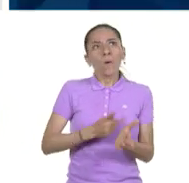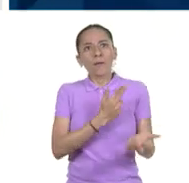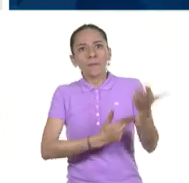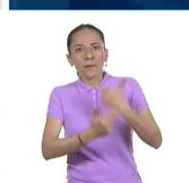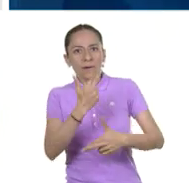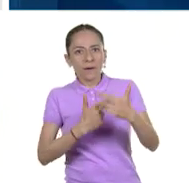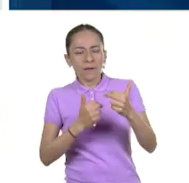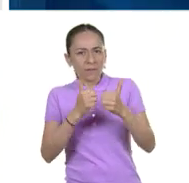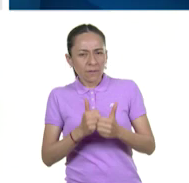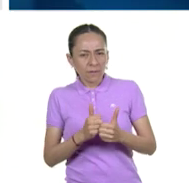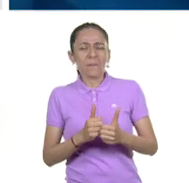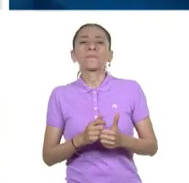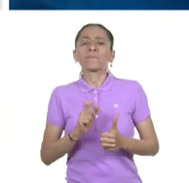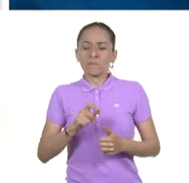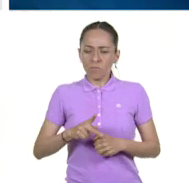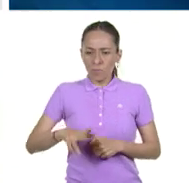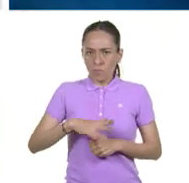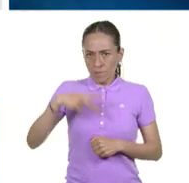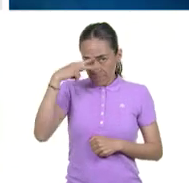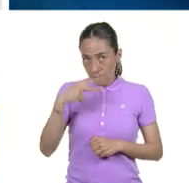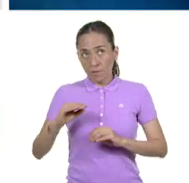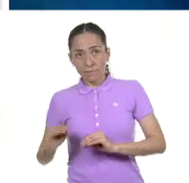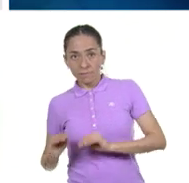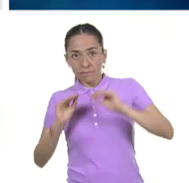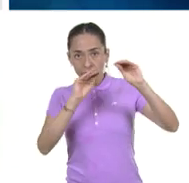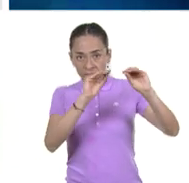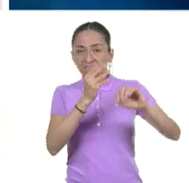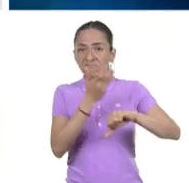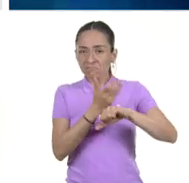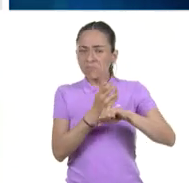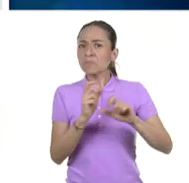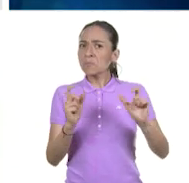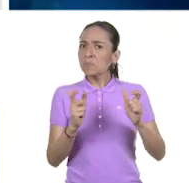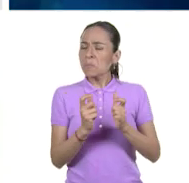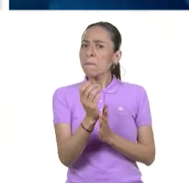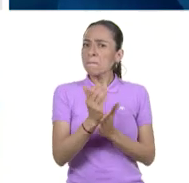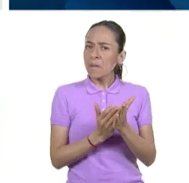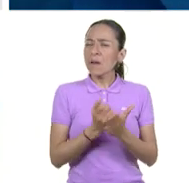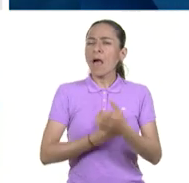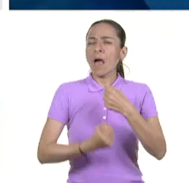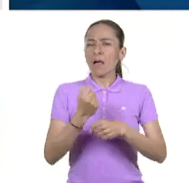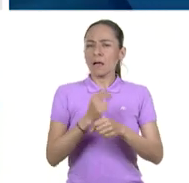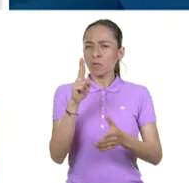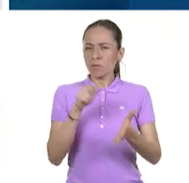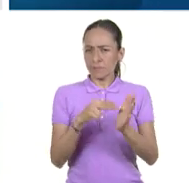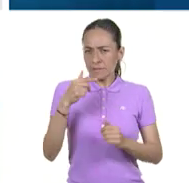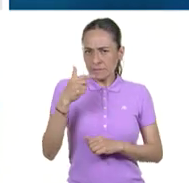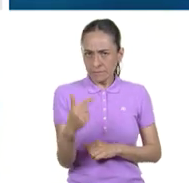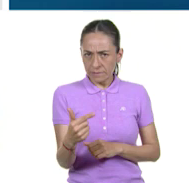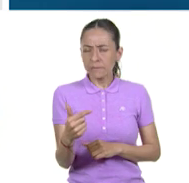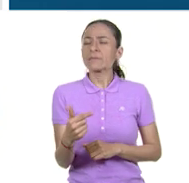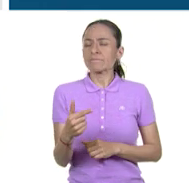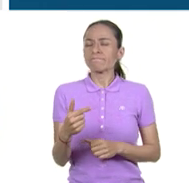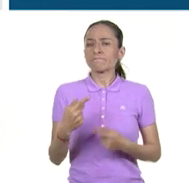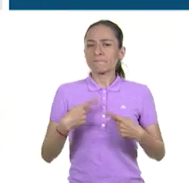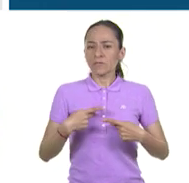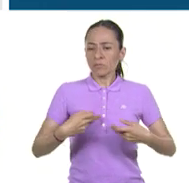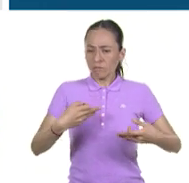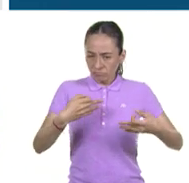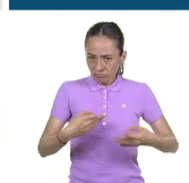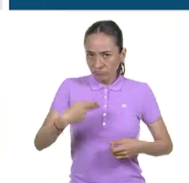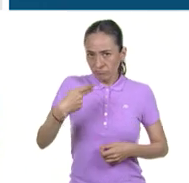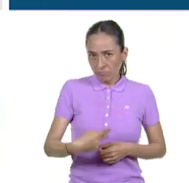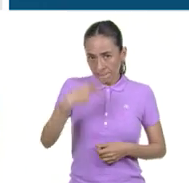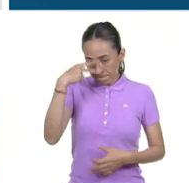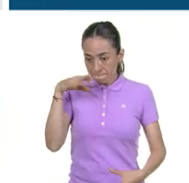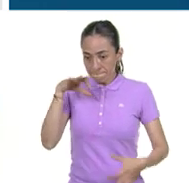que la población mexicana en Estados Unidos ha disminuido. En el año 2007, la población de origen mexicano radicada